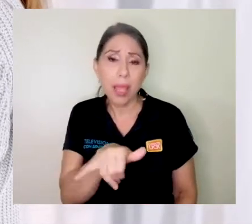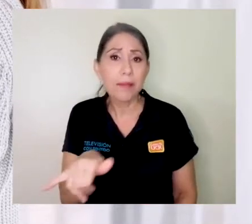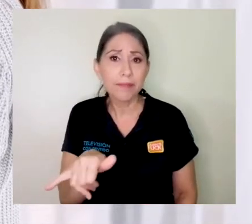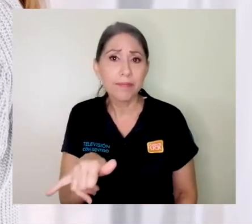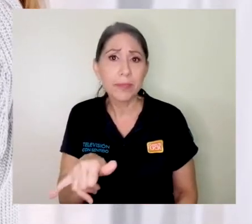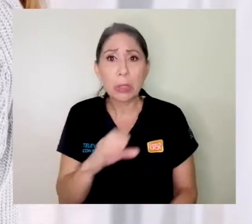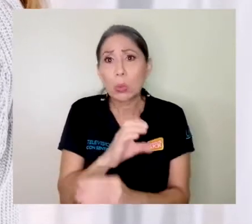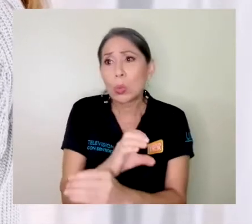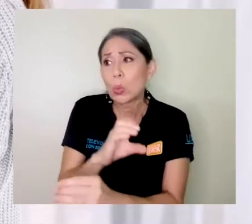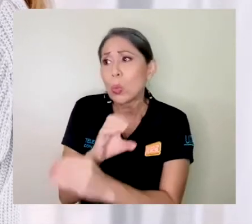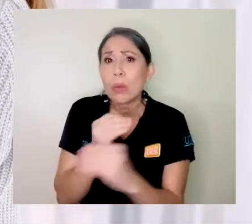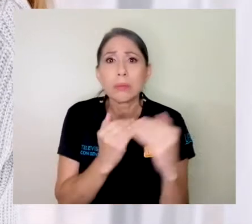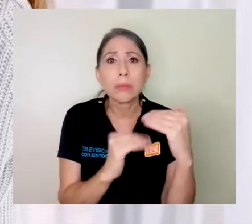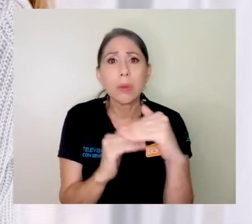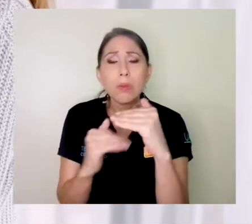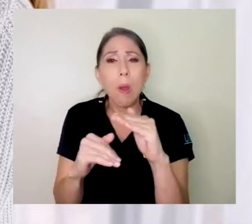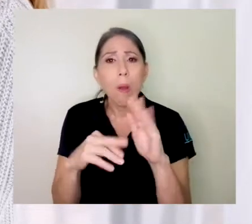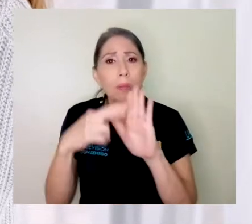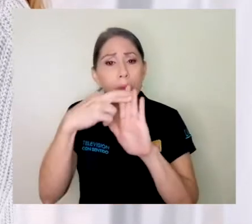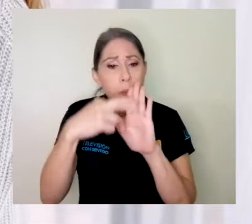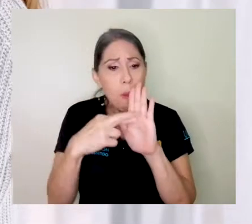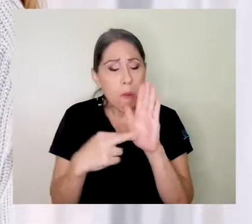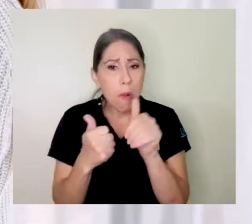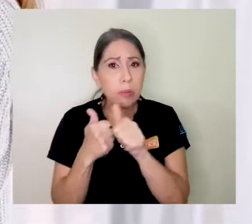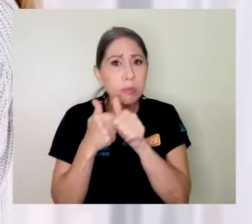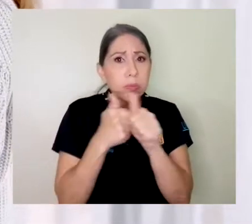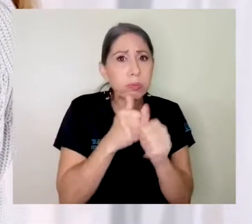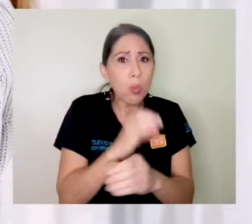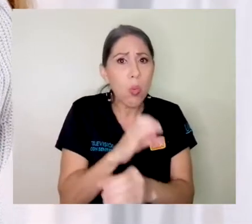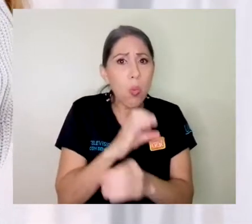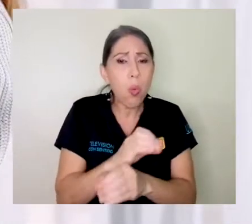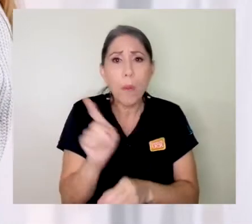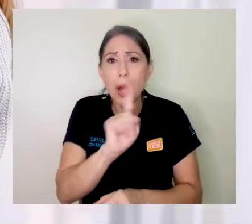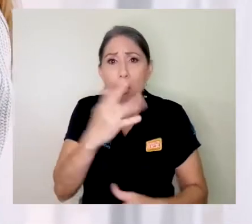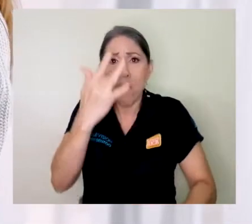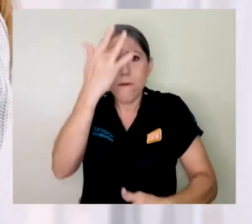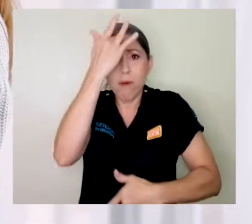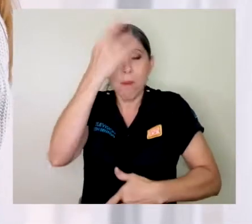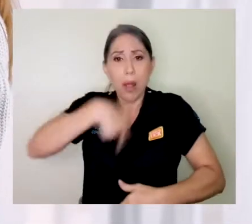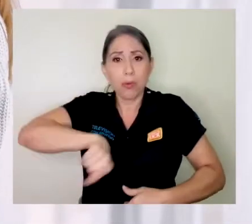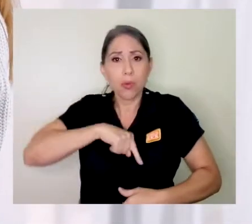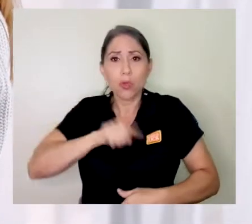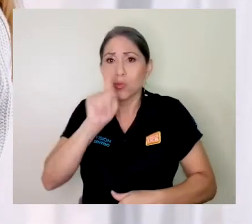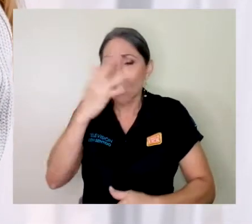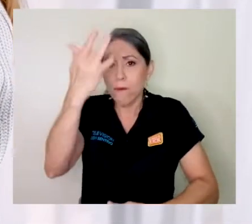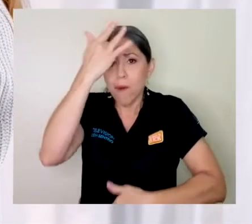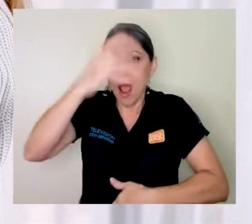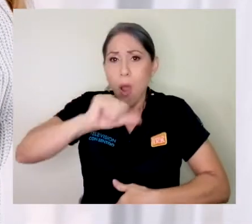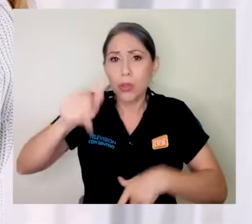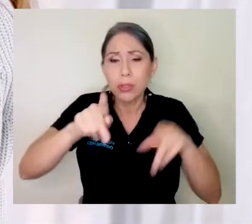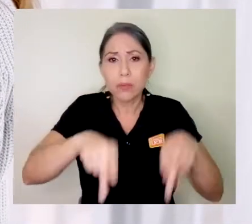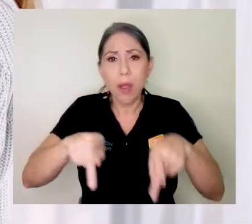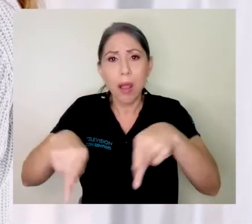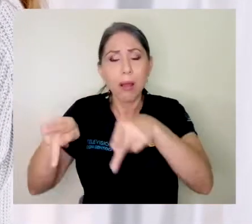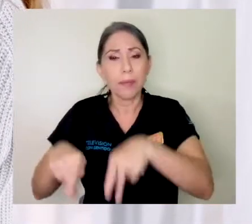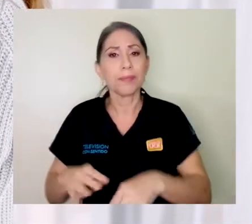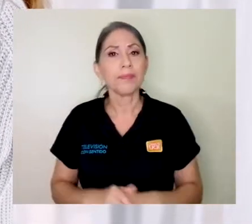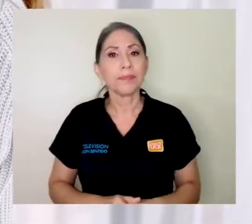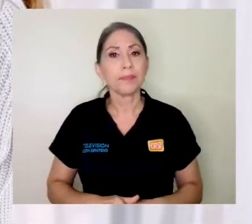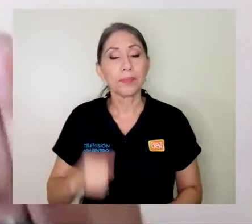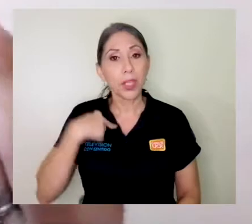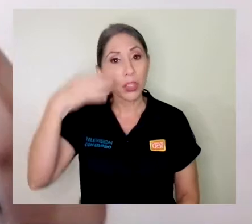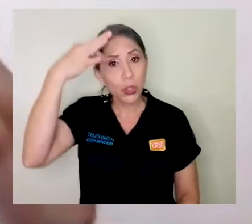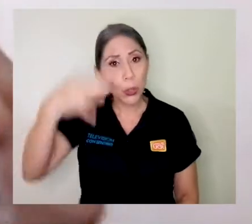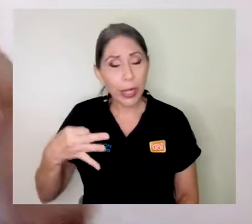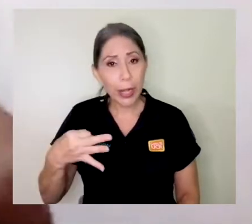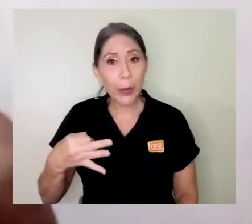también tener estos cuidados y estas medidas, ¿verdad?, para no enfermarnos ni enfermar a otros. Yo creo